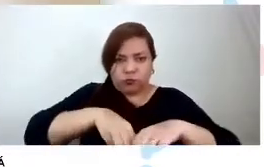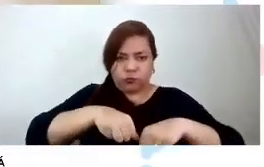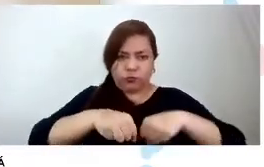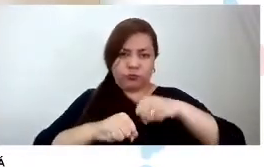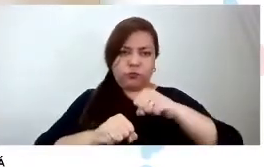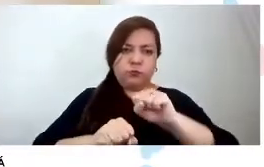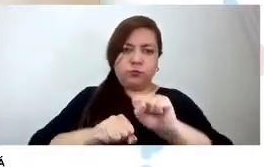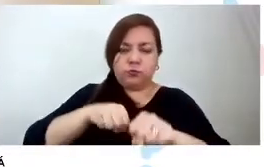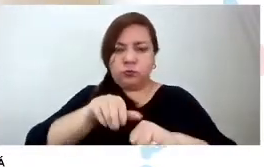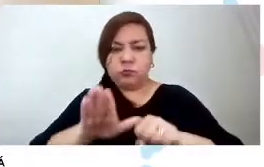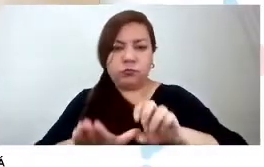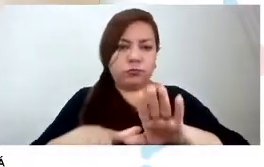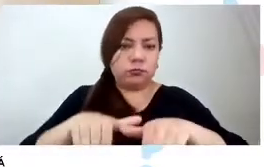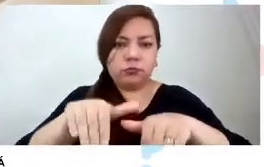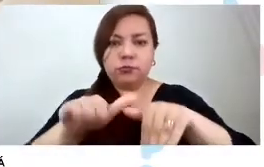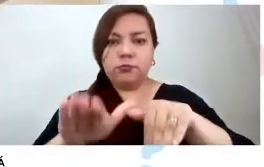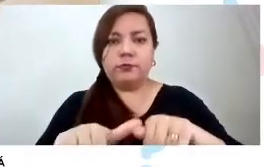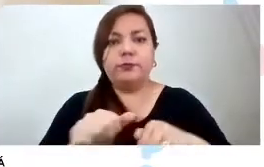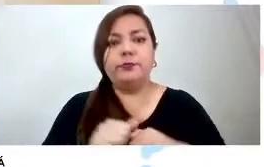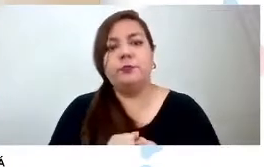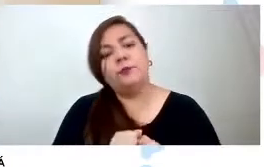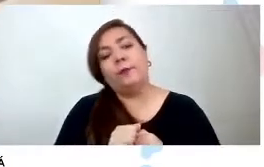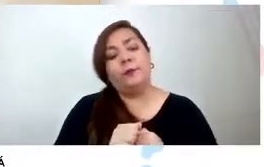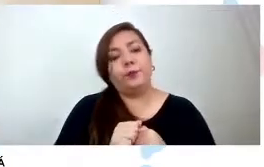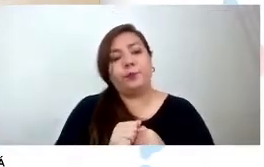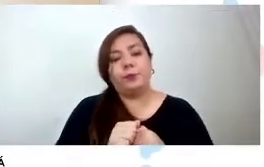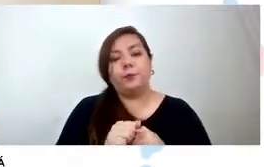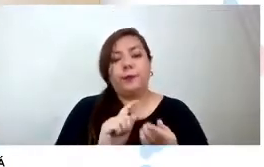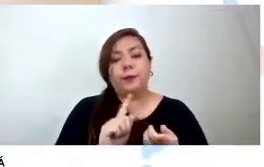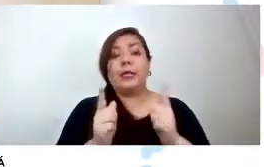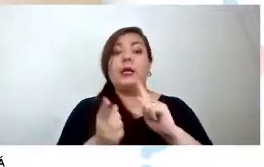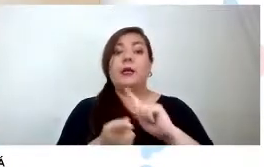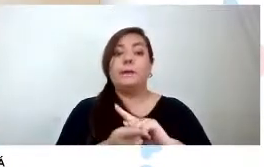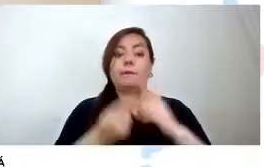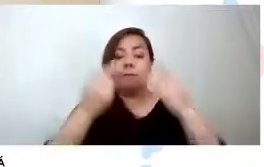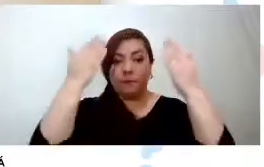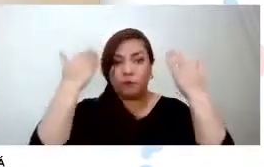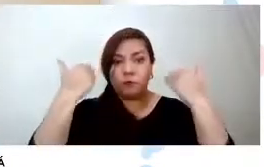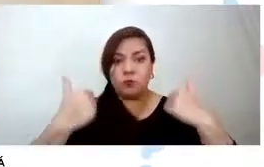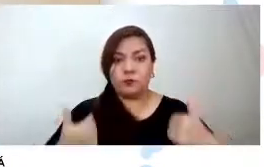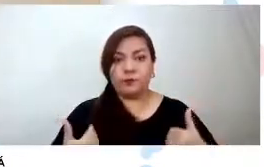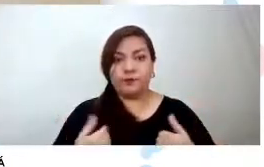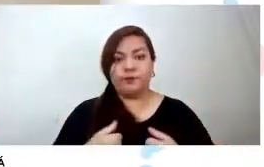del medio ambiente, medio ambiente marino.